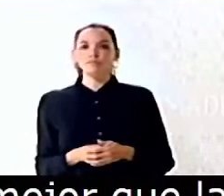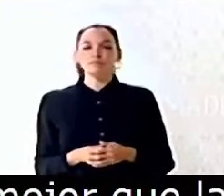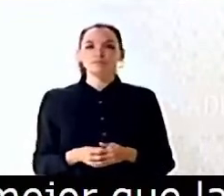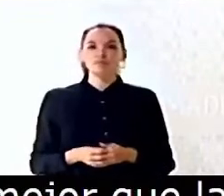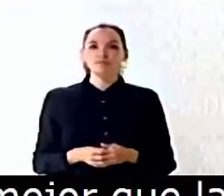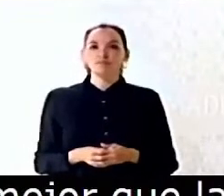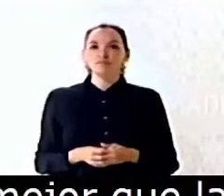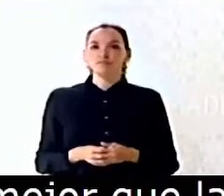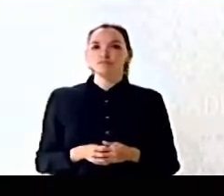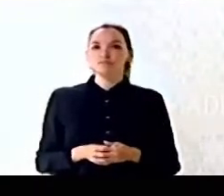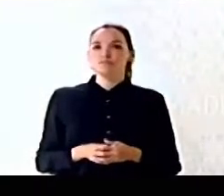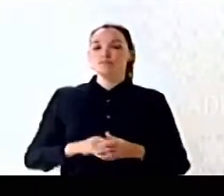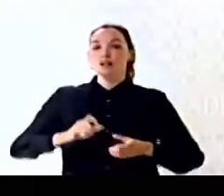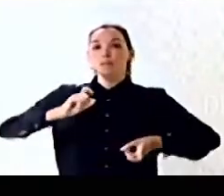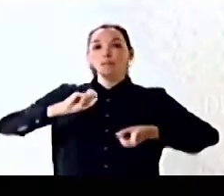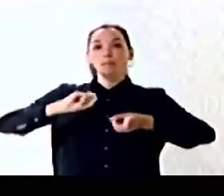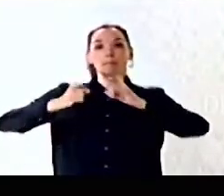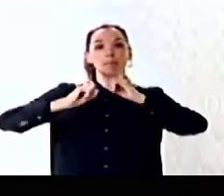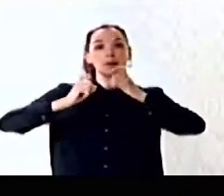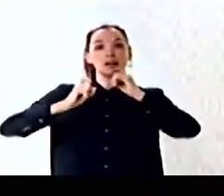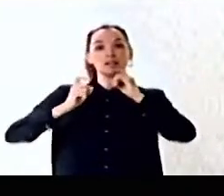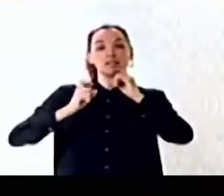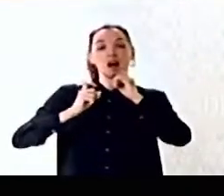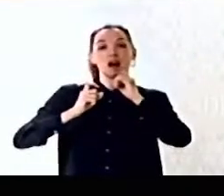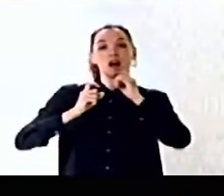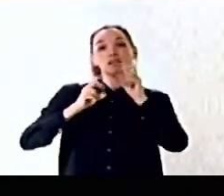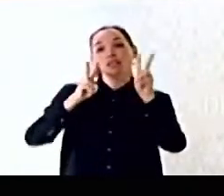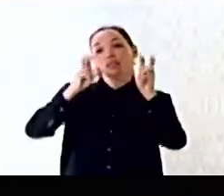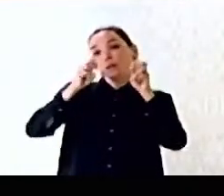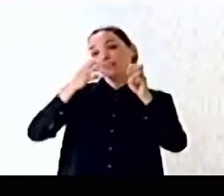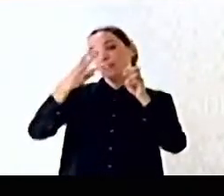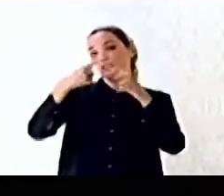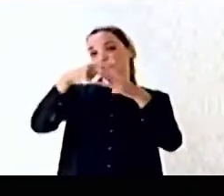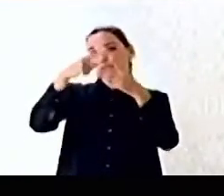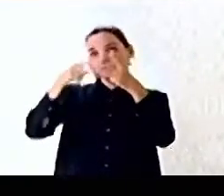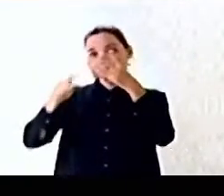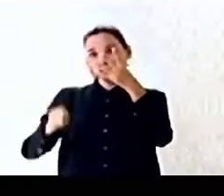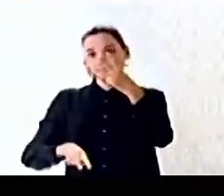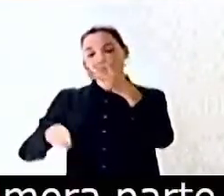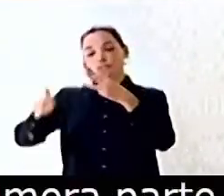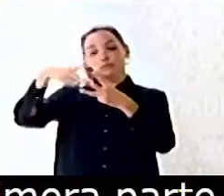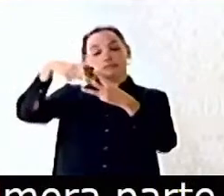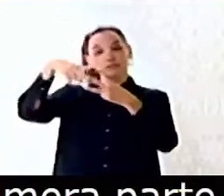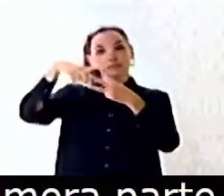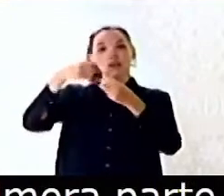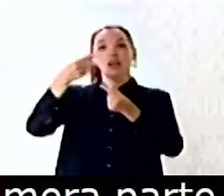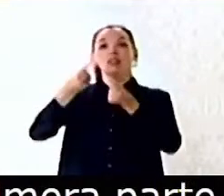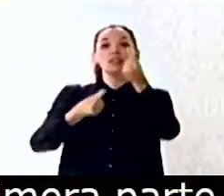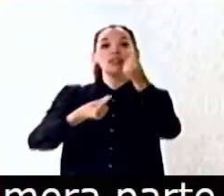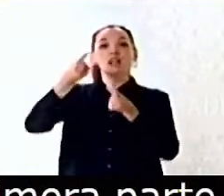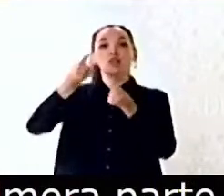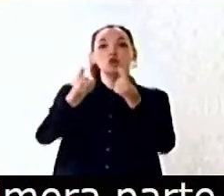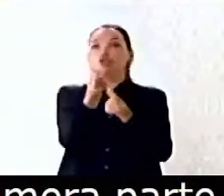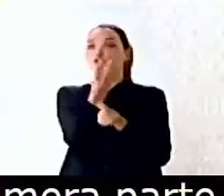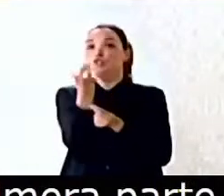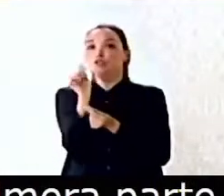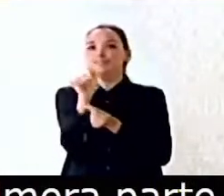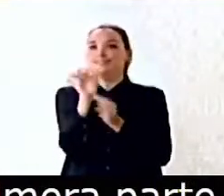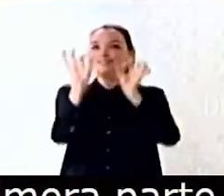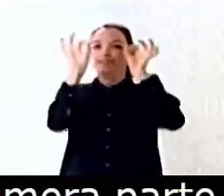La rueda de prensa va a tener tres partes. La primera parte son los datos epidemiológicos de la